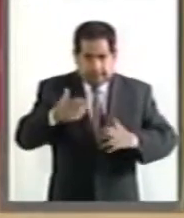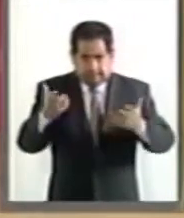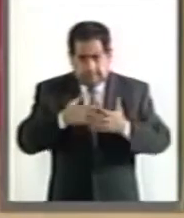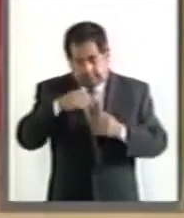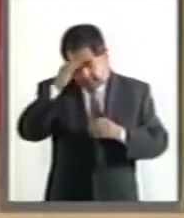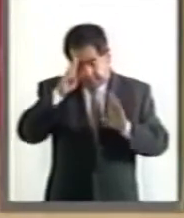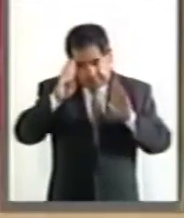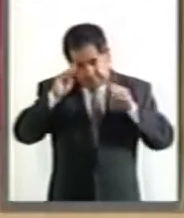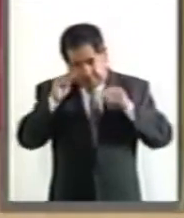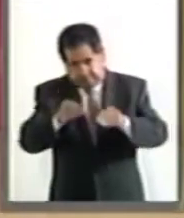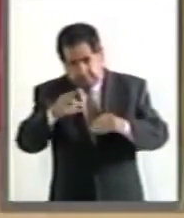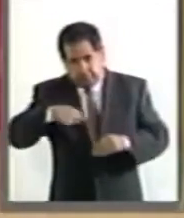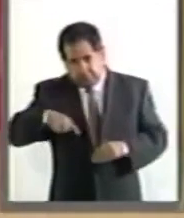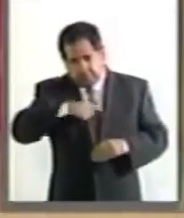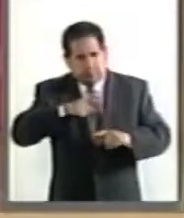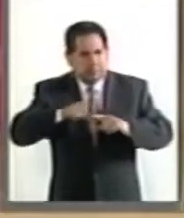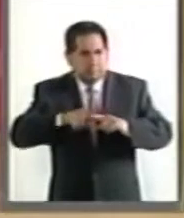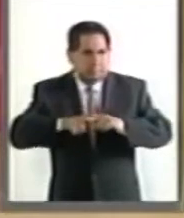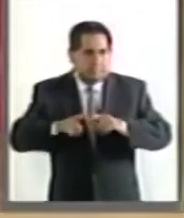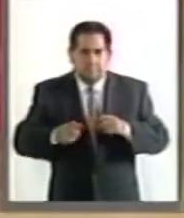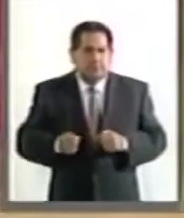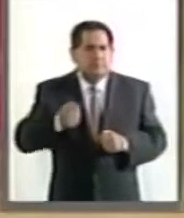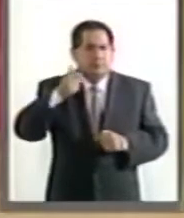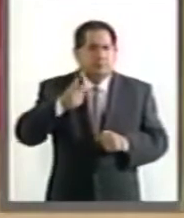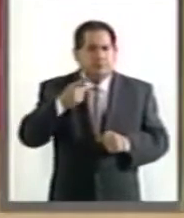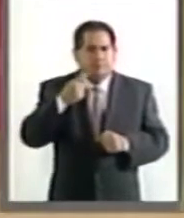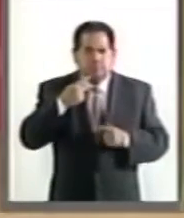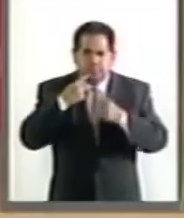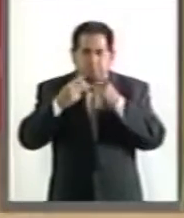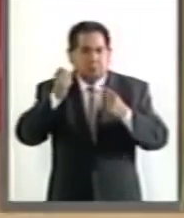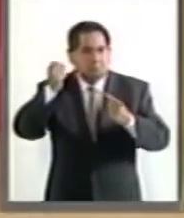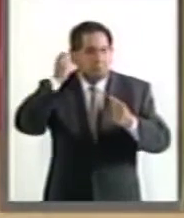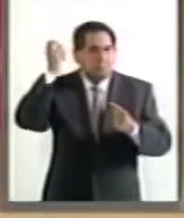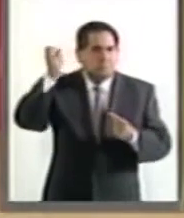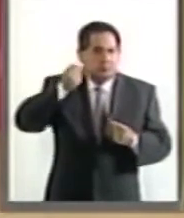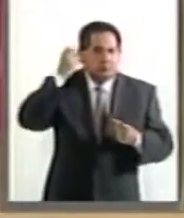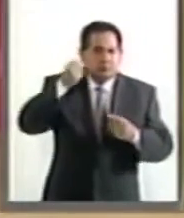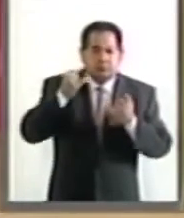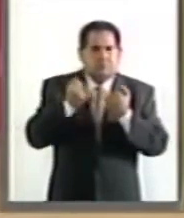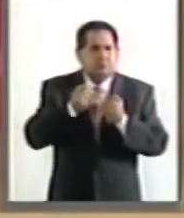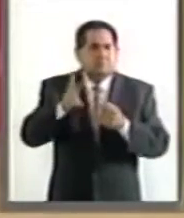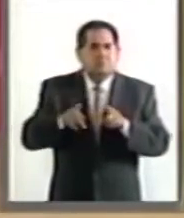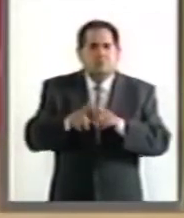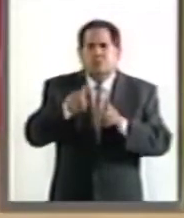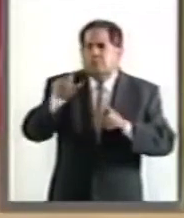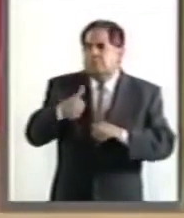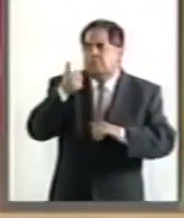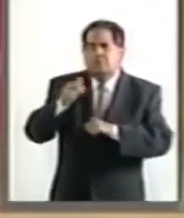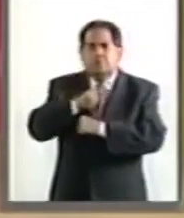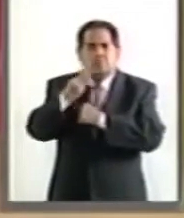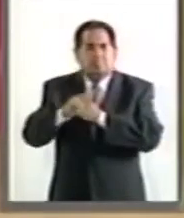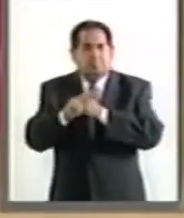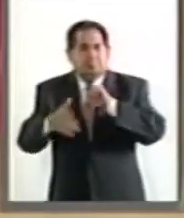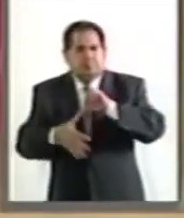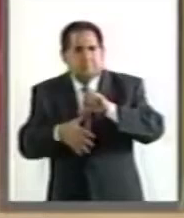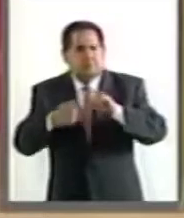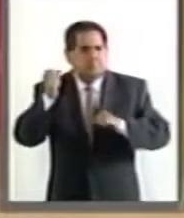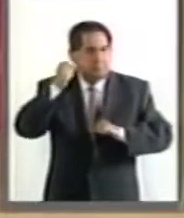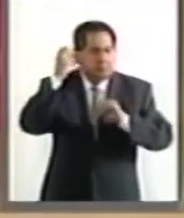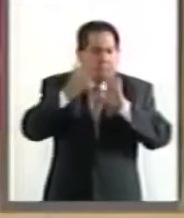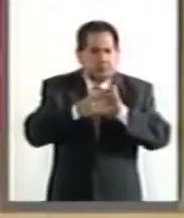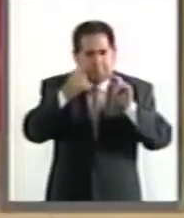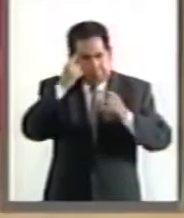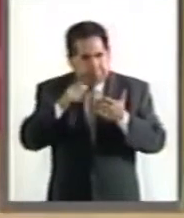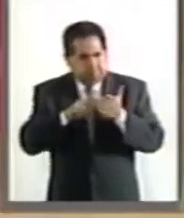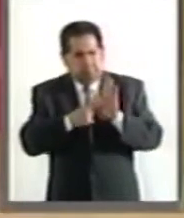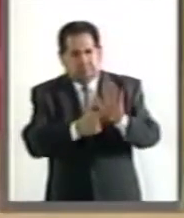que dedicarnos, es en primer lugar a campañas, insisto, como lo hacen otros países, para dejar de